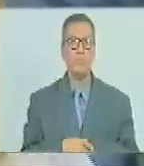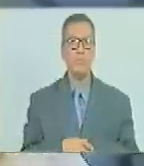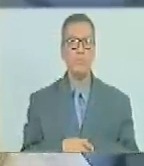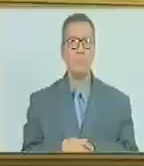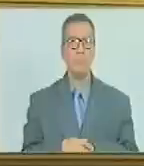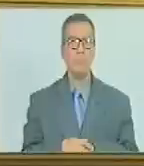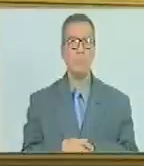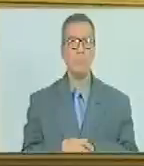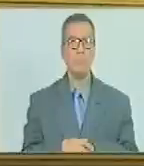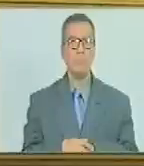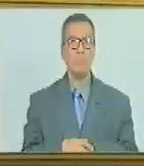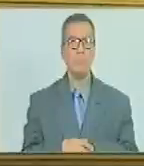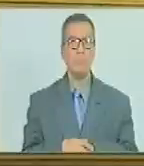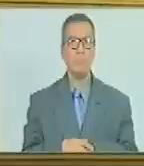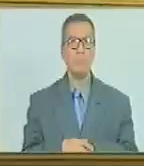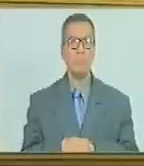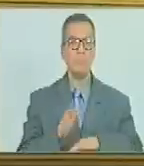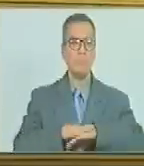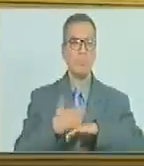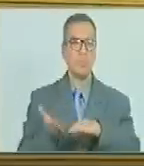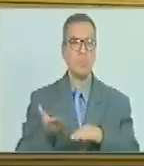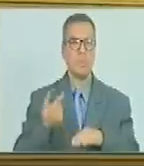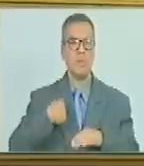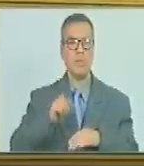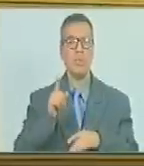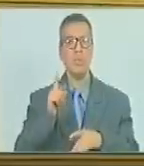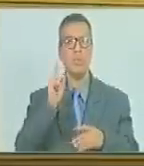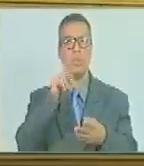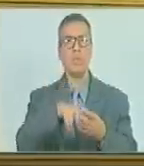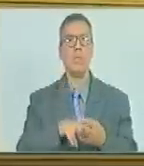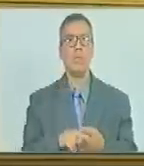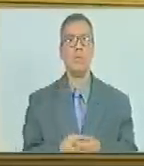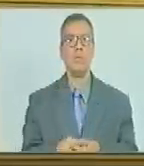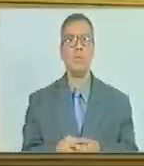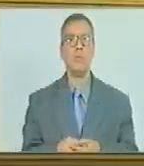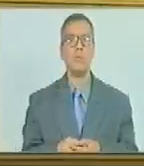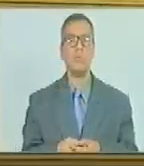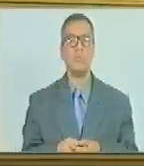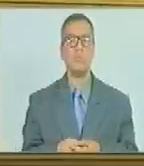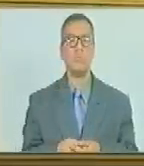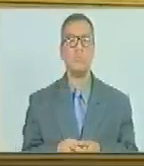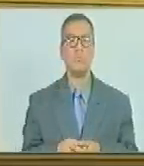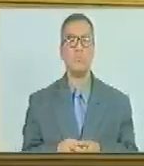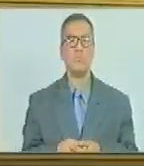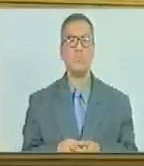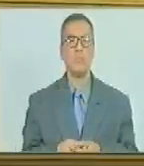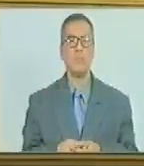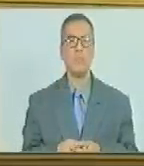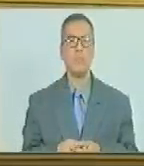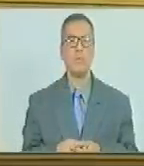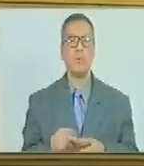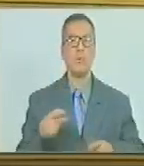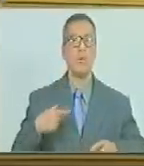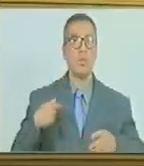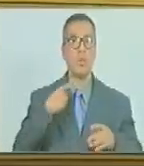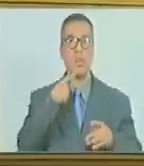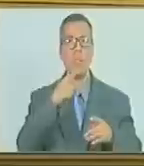Porque sin ánimo de recurrir al lugar común de plantear que un género inventado en este